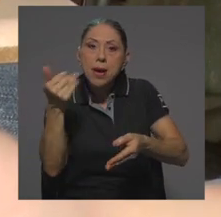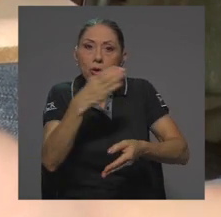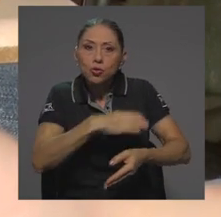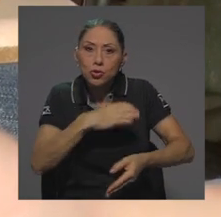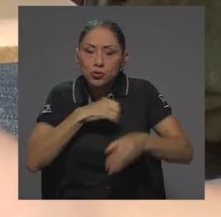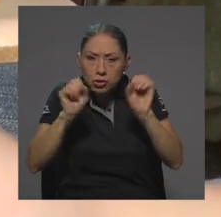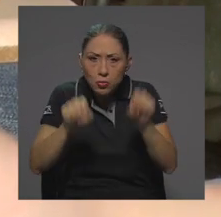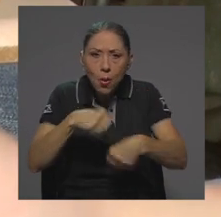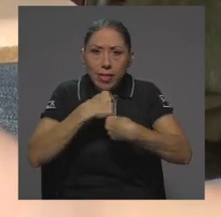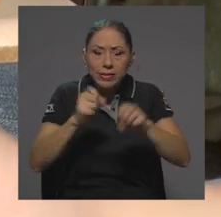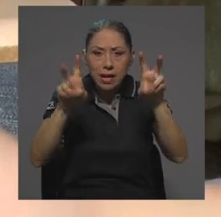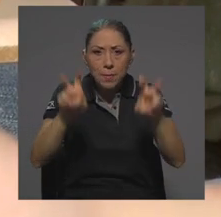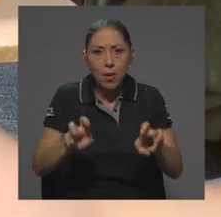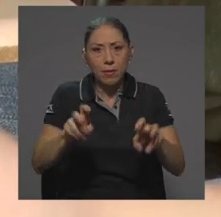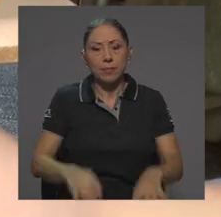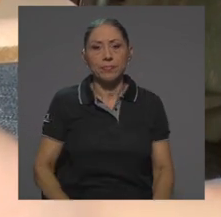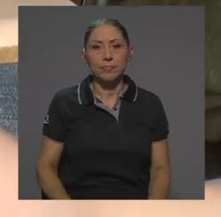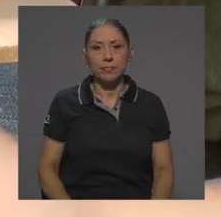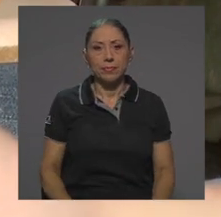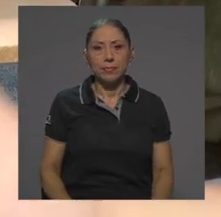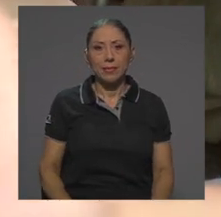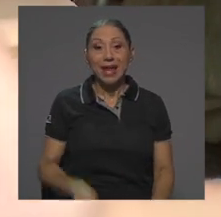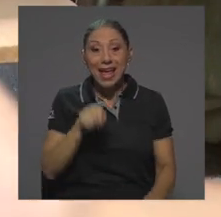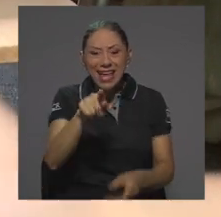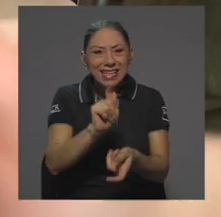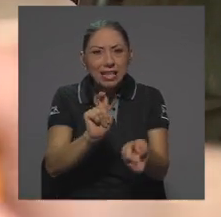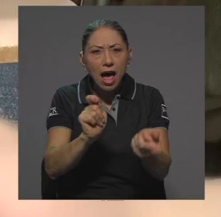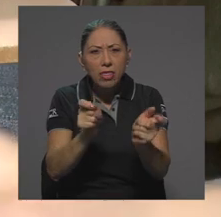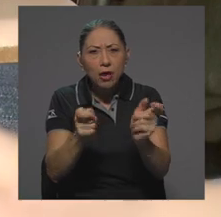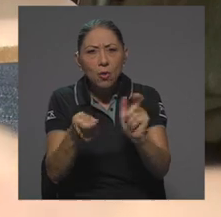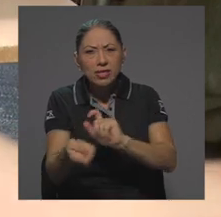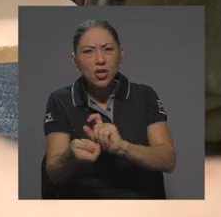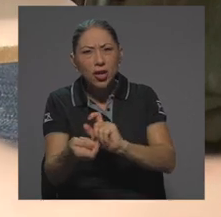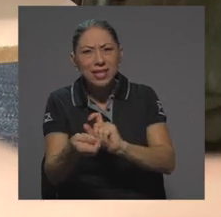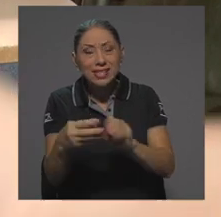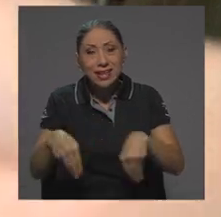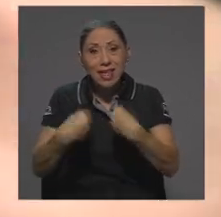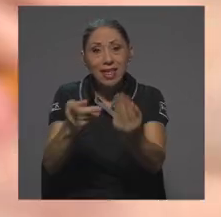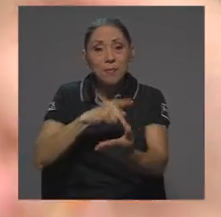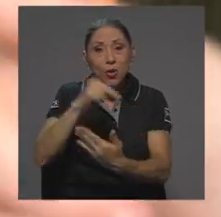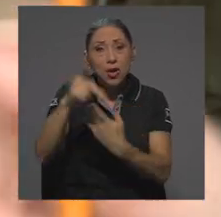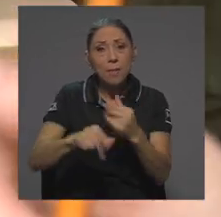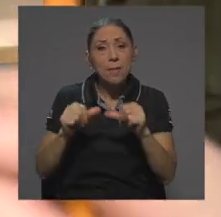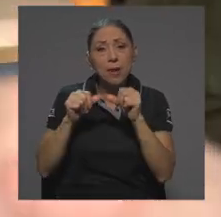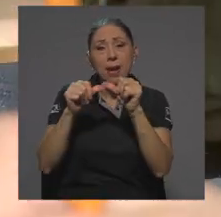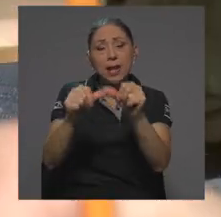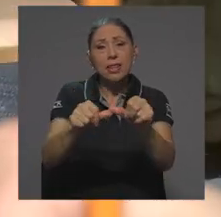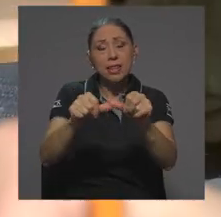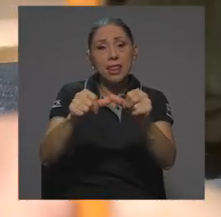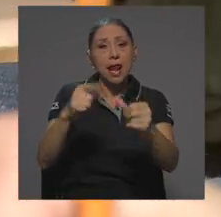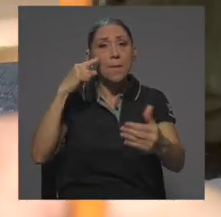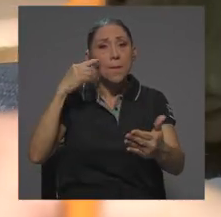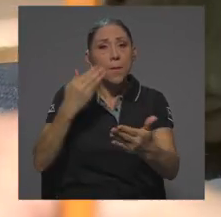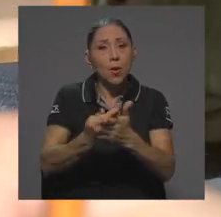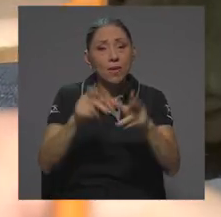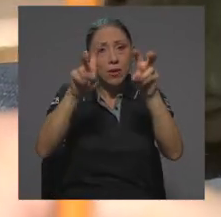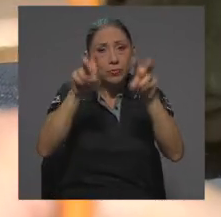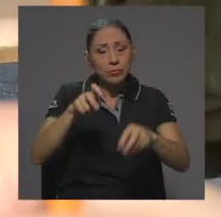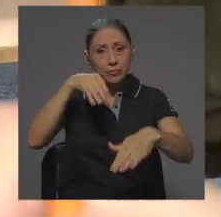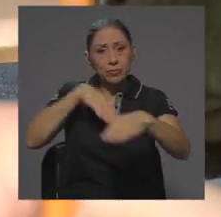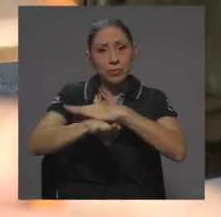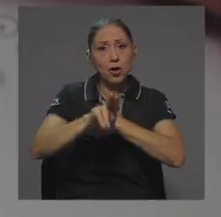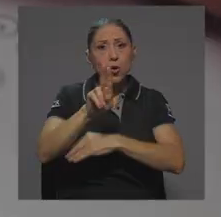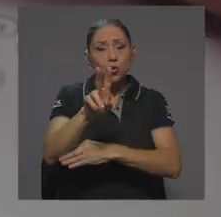condiciones para que pueda realizar la prueba, ¿verdad? ¿Cuáles son esas adecuaciones que proporciona el programa permanente de la prueba de aptitud académica